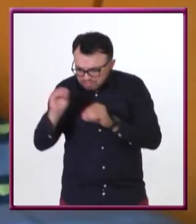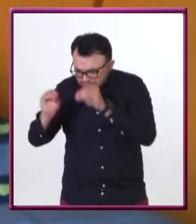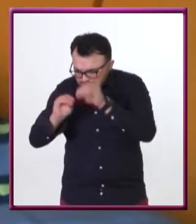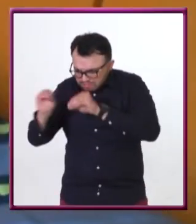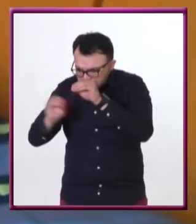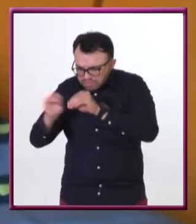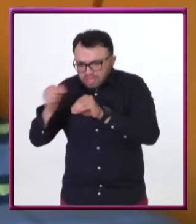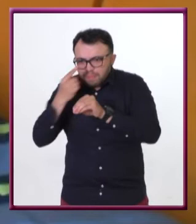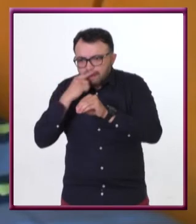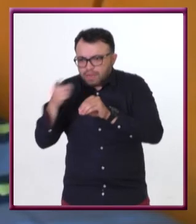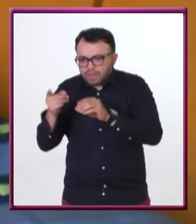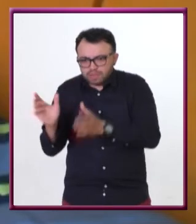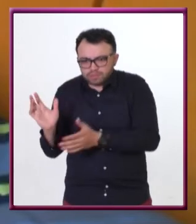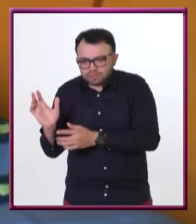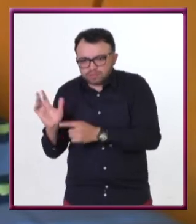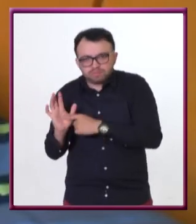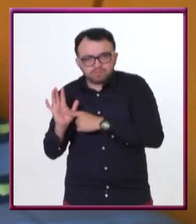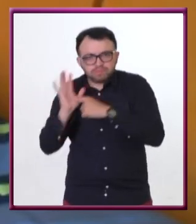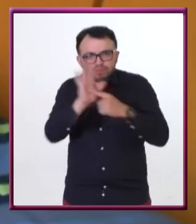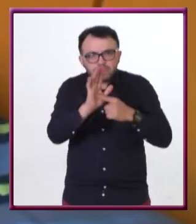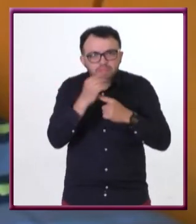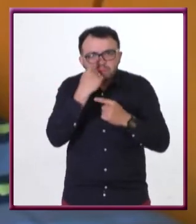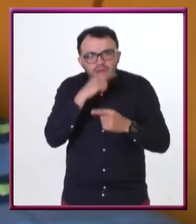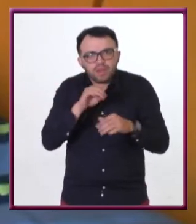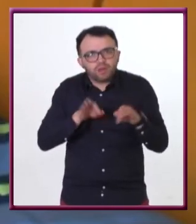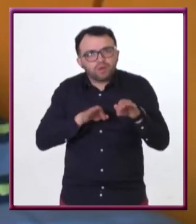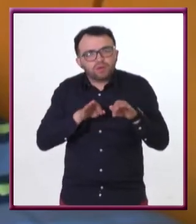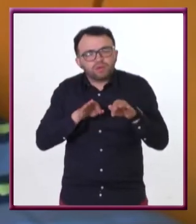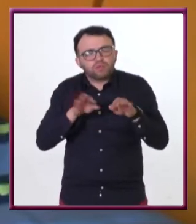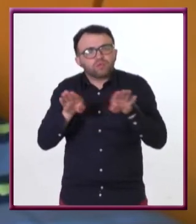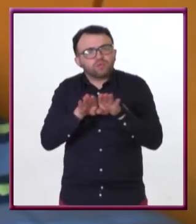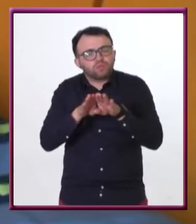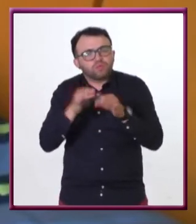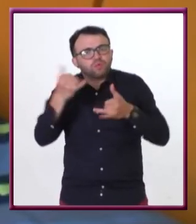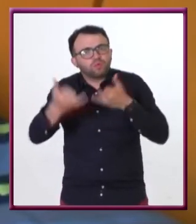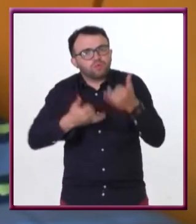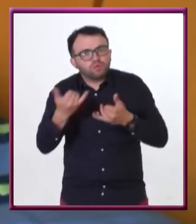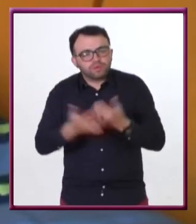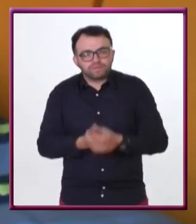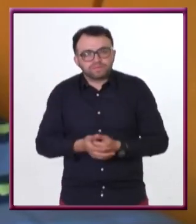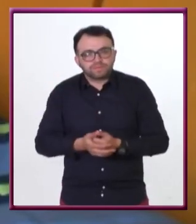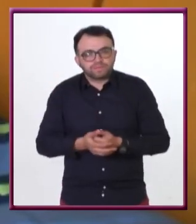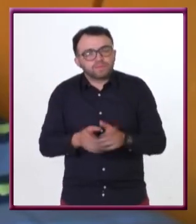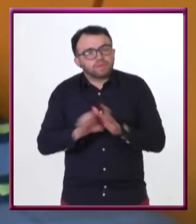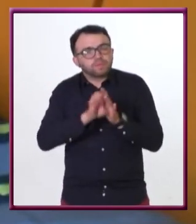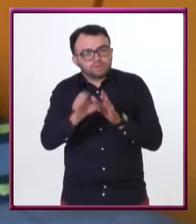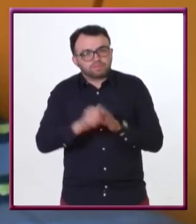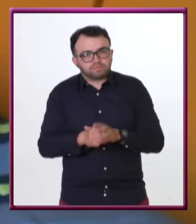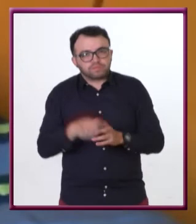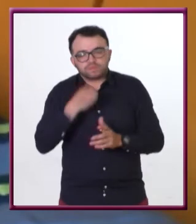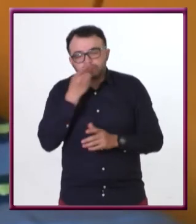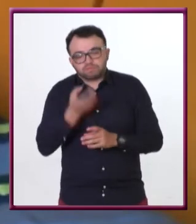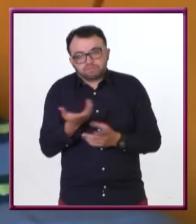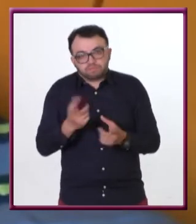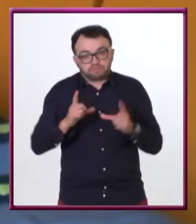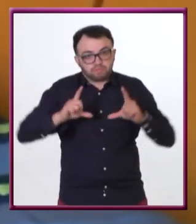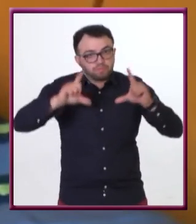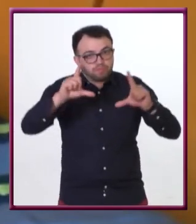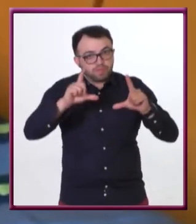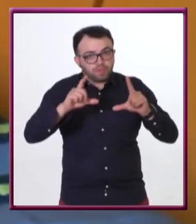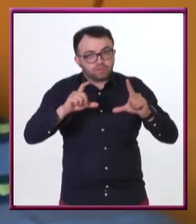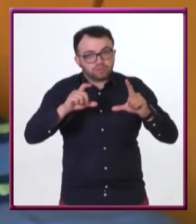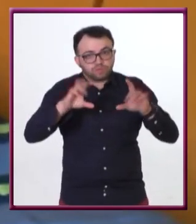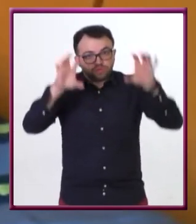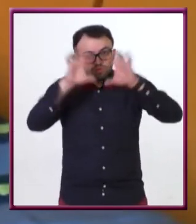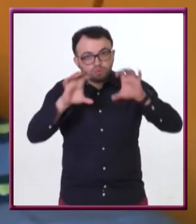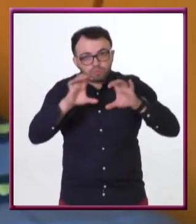de hecho, una computadora que juega al ajedrez necesita ver hacia adelante en el futuro del tablero, lo que va ocurriendo y